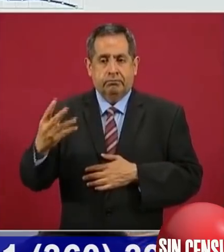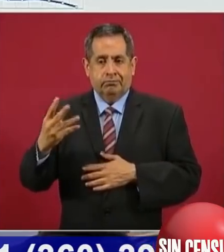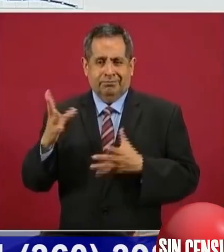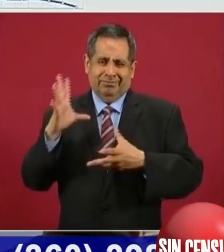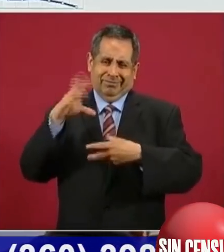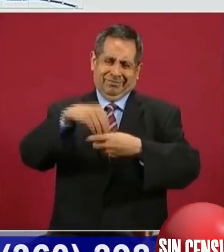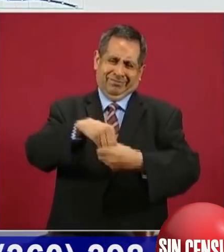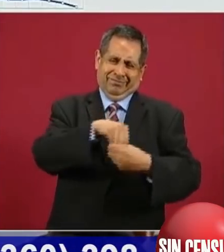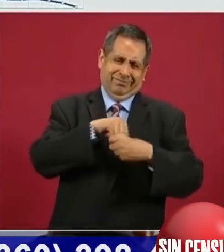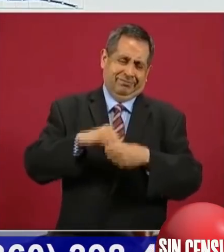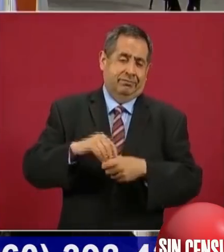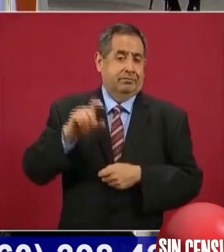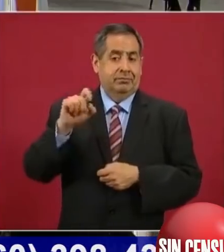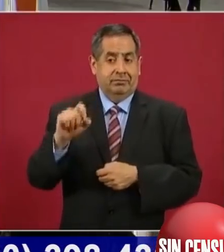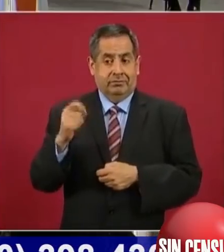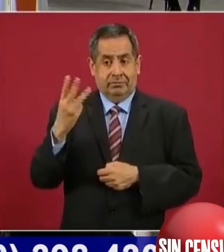México,